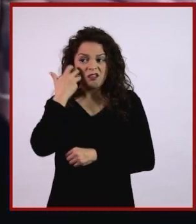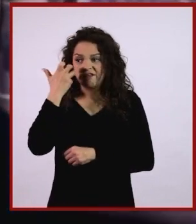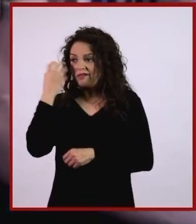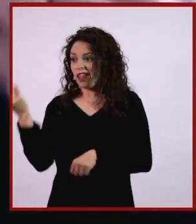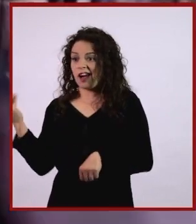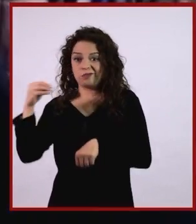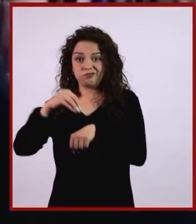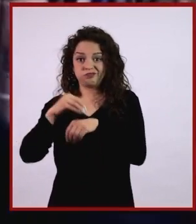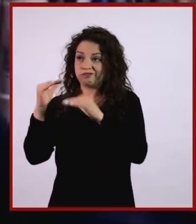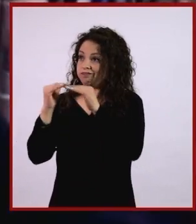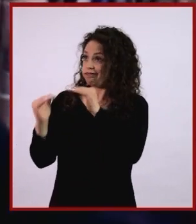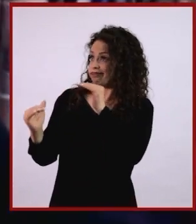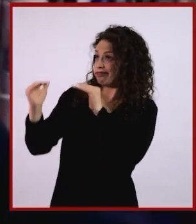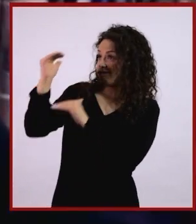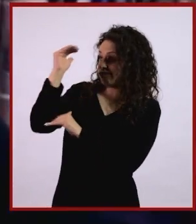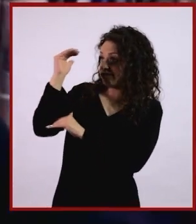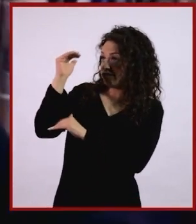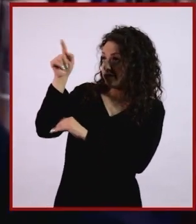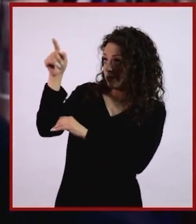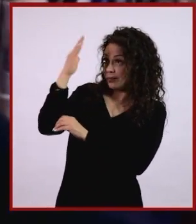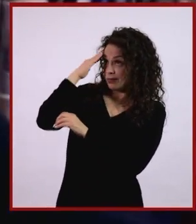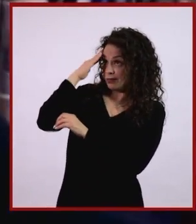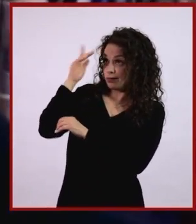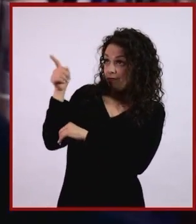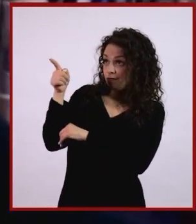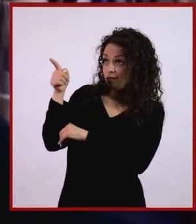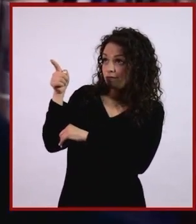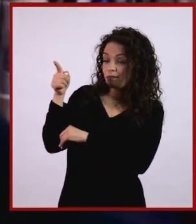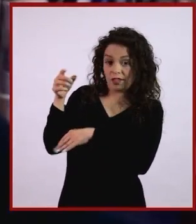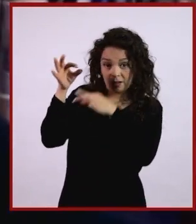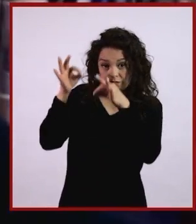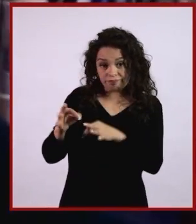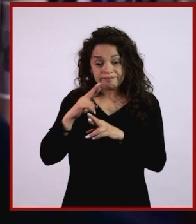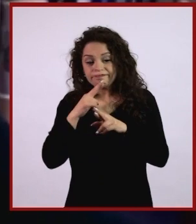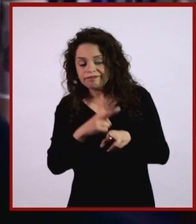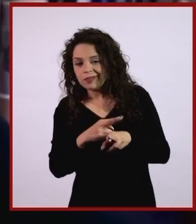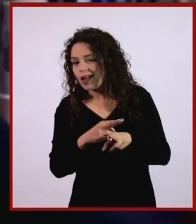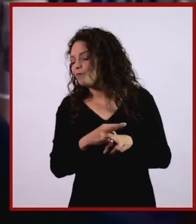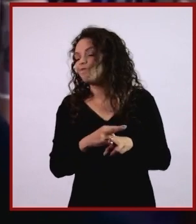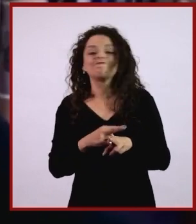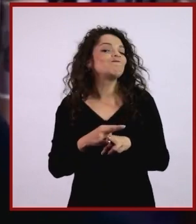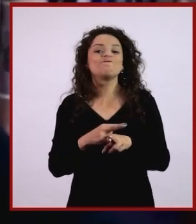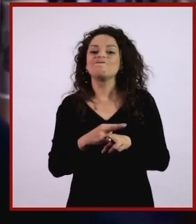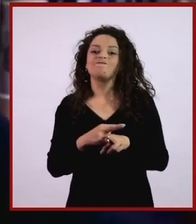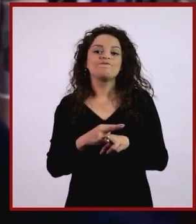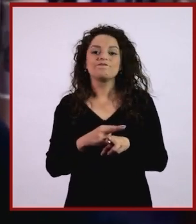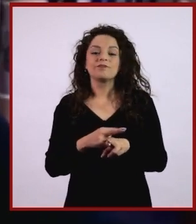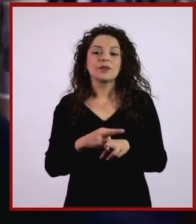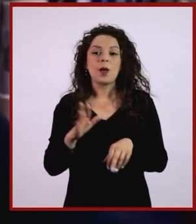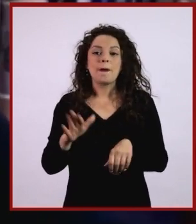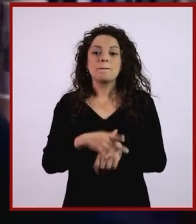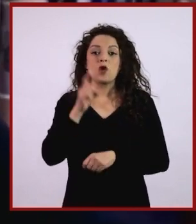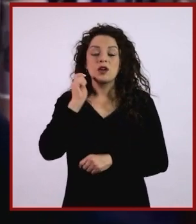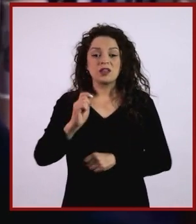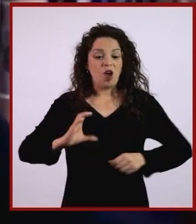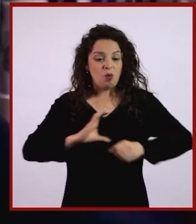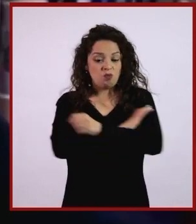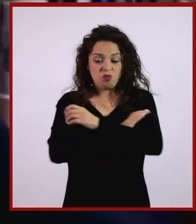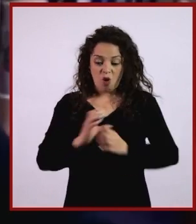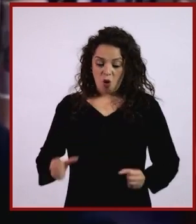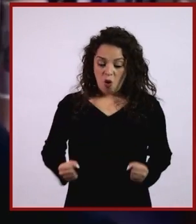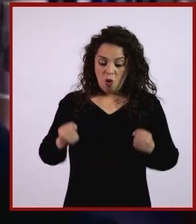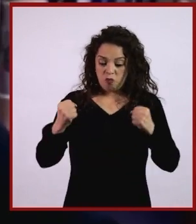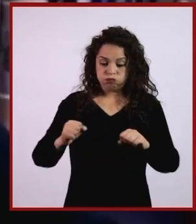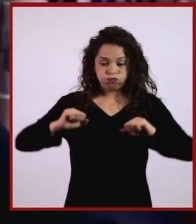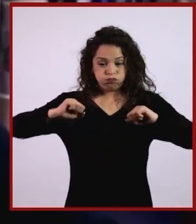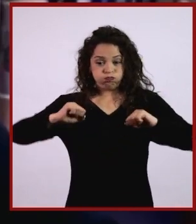acuerdos, sino que fuera impuesta desde arriba, no necesariamente lograría esos resultados. Uh-huh. En ese sentido, el modelo autoritario del que